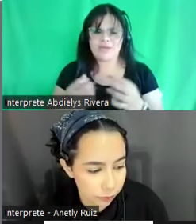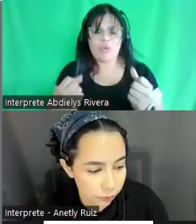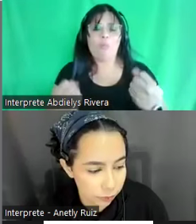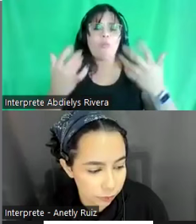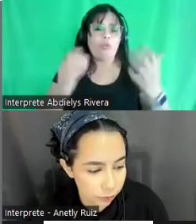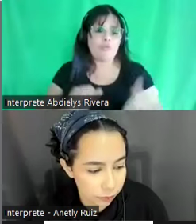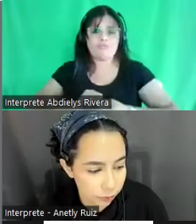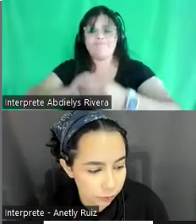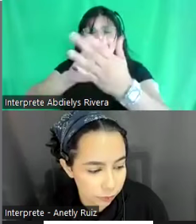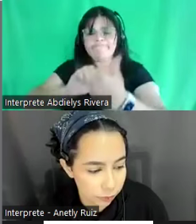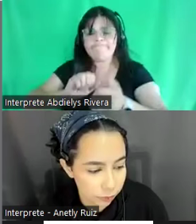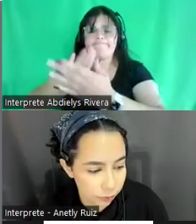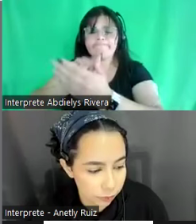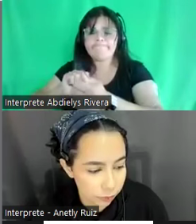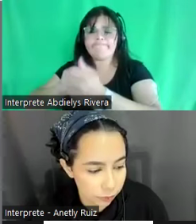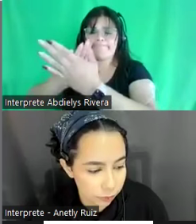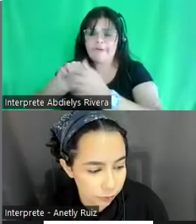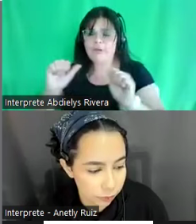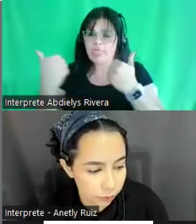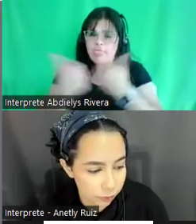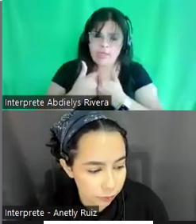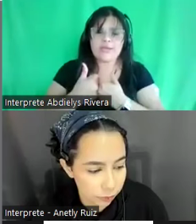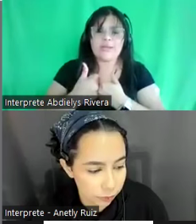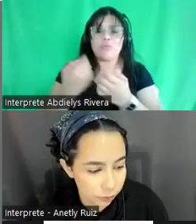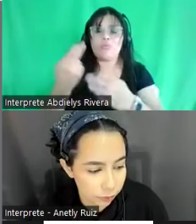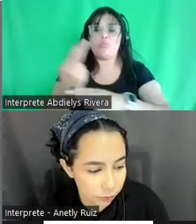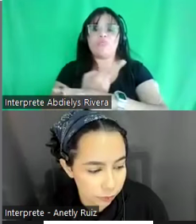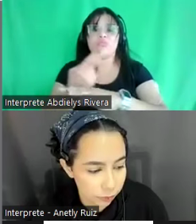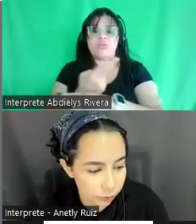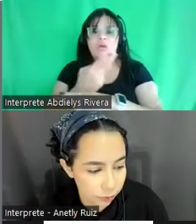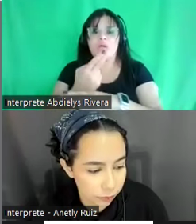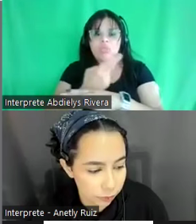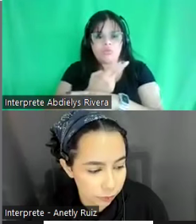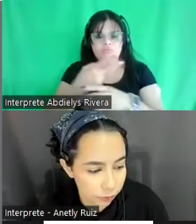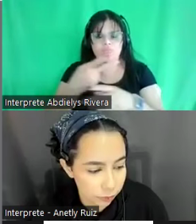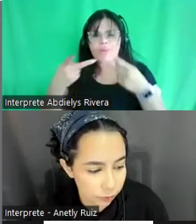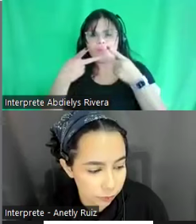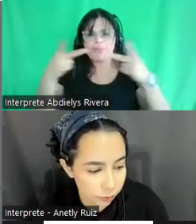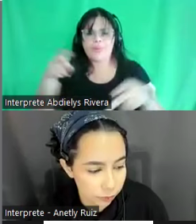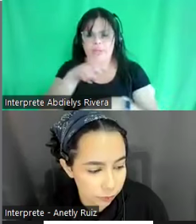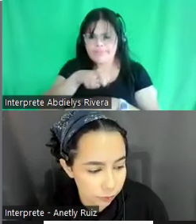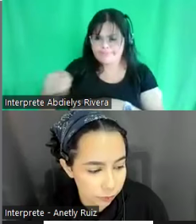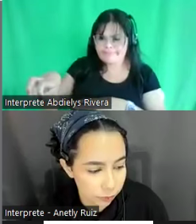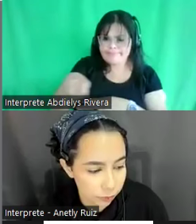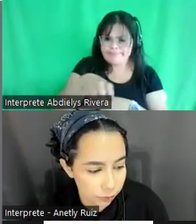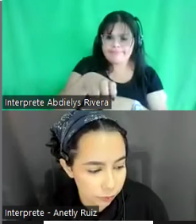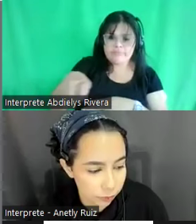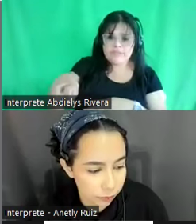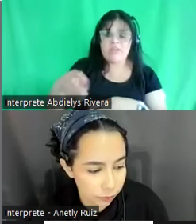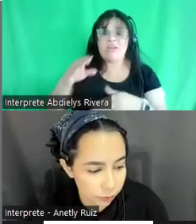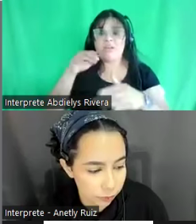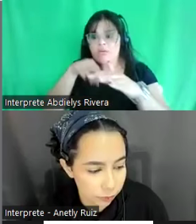un servicio de salud utilizando transportación pública. Entrar a una oficina médica que